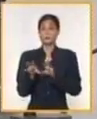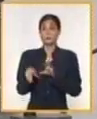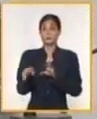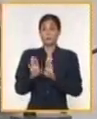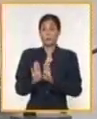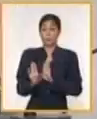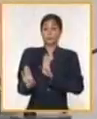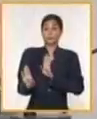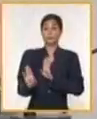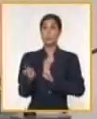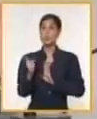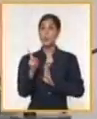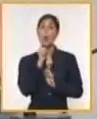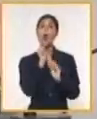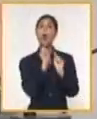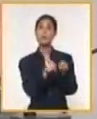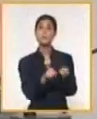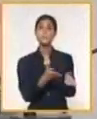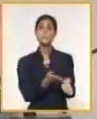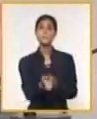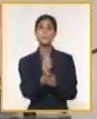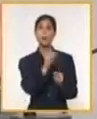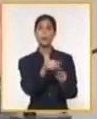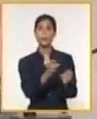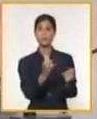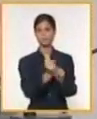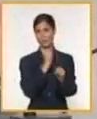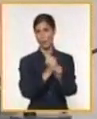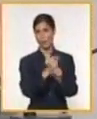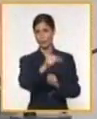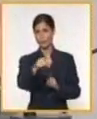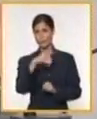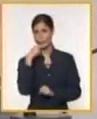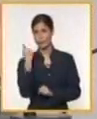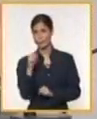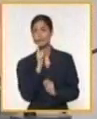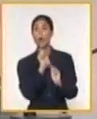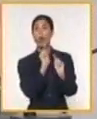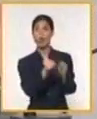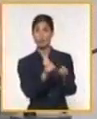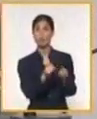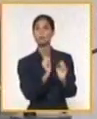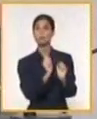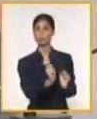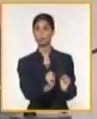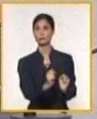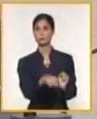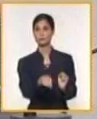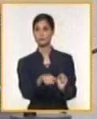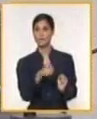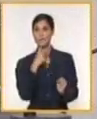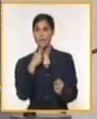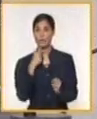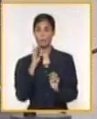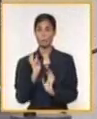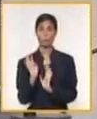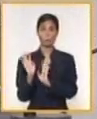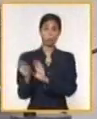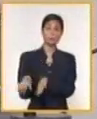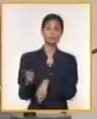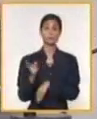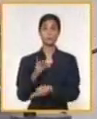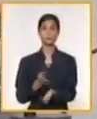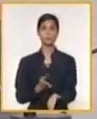trabajando allí en las centrales nucleares. Veíamos antes las autoridades iraníes diciendo que no se van a rendir. Hay quien